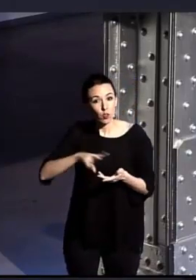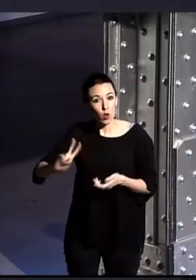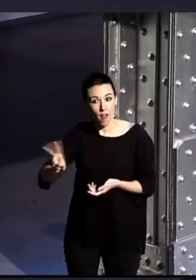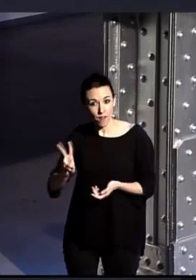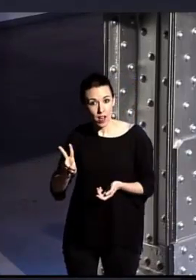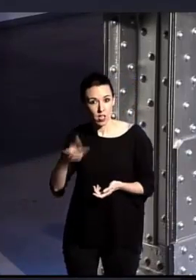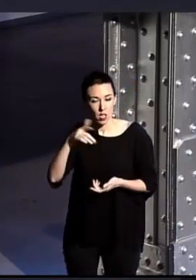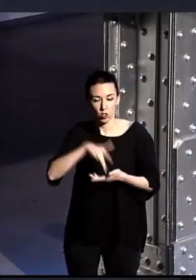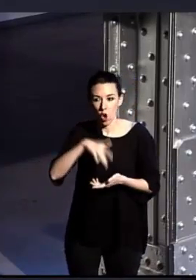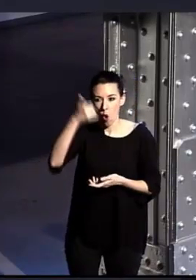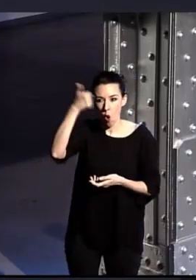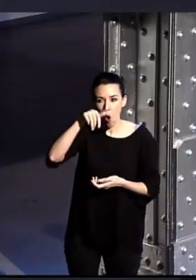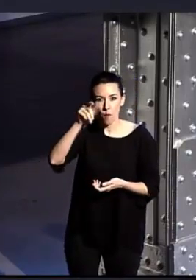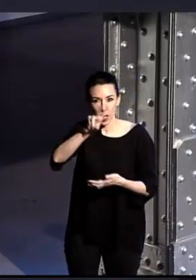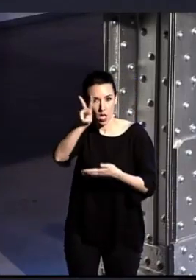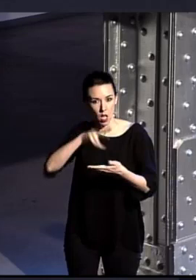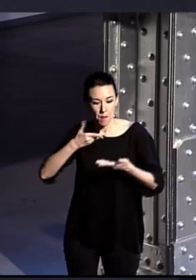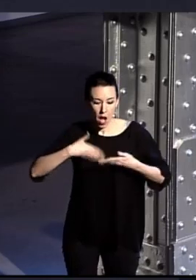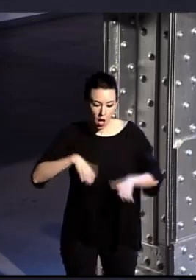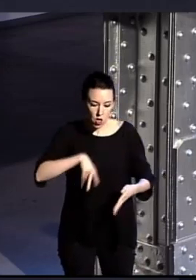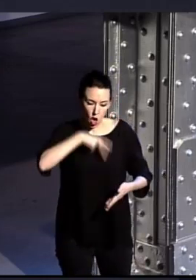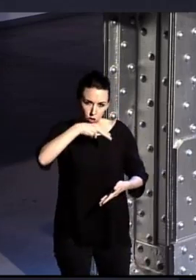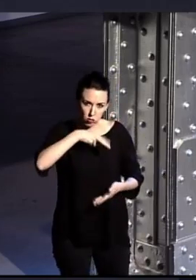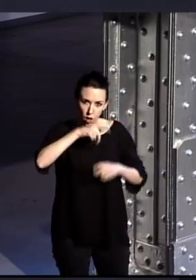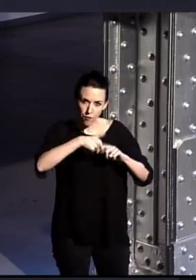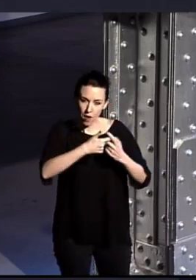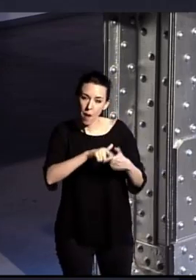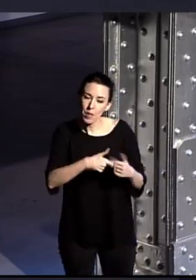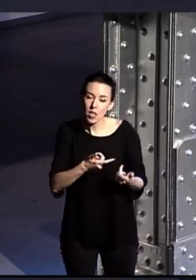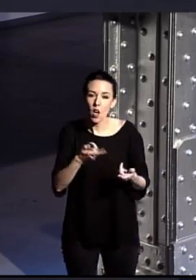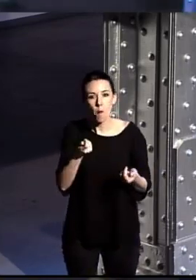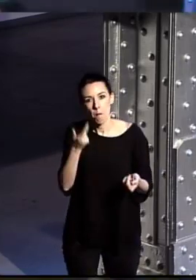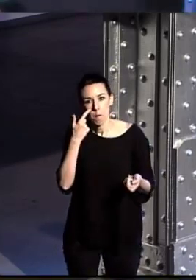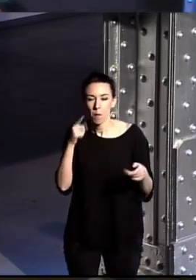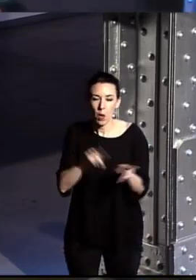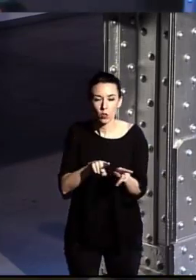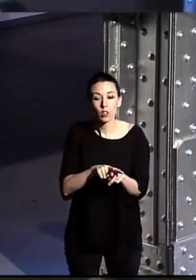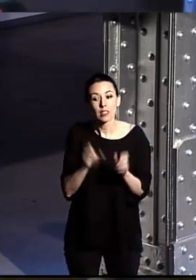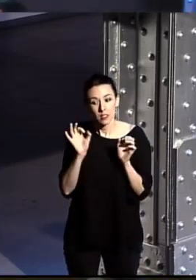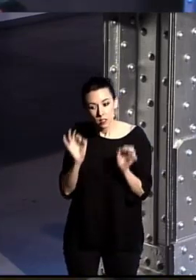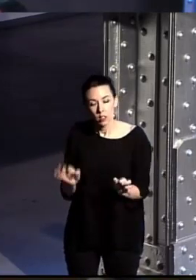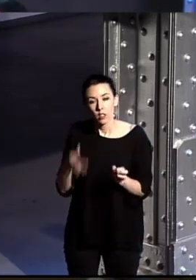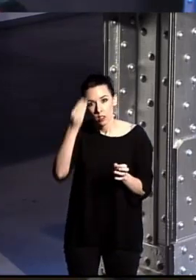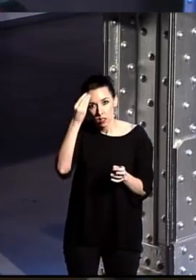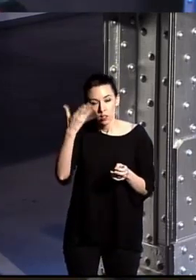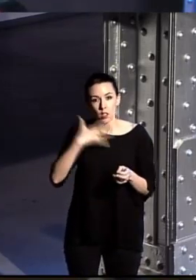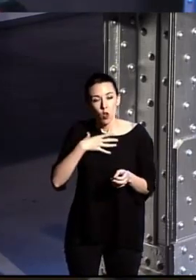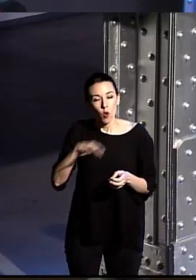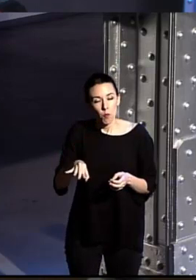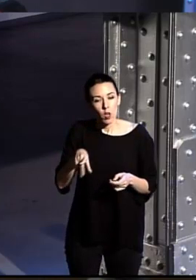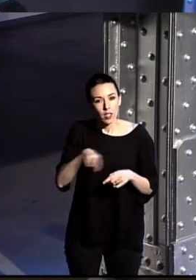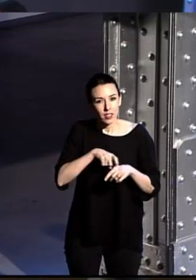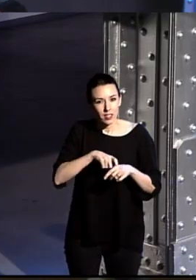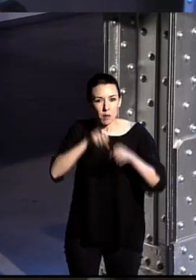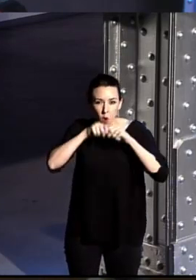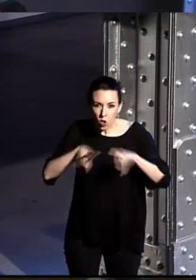en la que el hombre leía a sus hijos y a su familia, era un poco la familia sentada delante de la tele. En ese sentido sí creo posiblemente que ese tipo